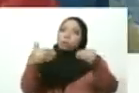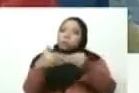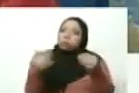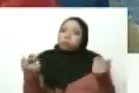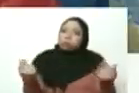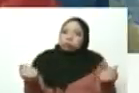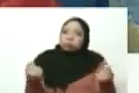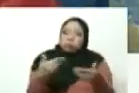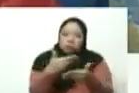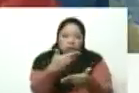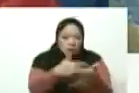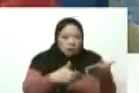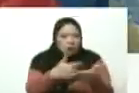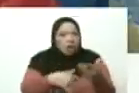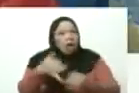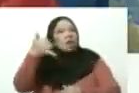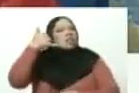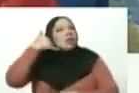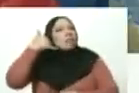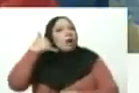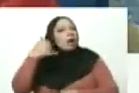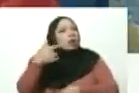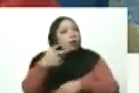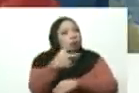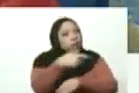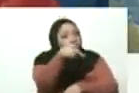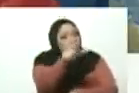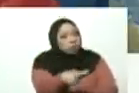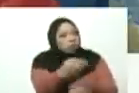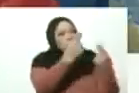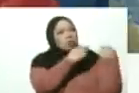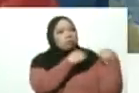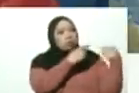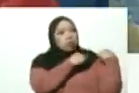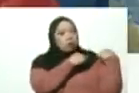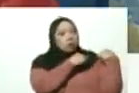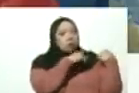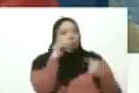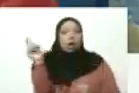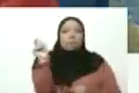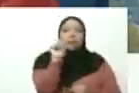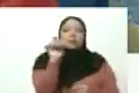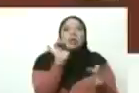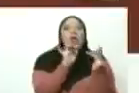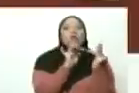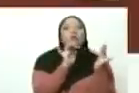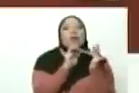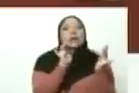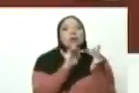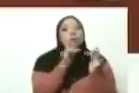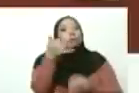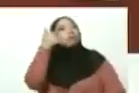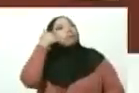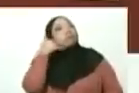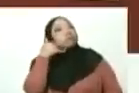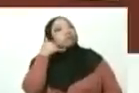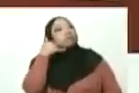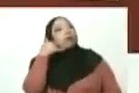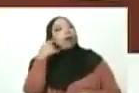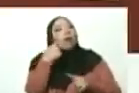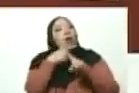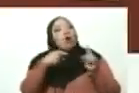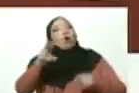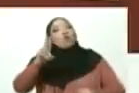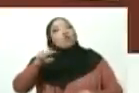recibos ni la llamada del ejecutivo que cada mes la contactaba pero nunca